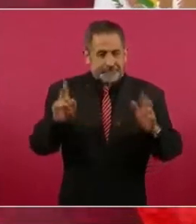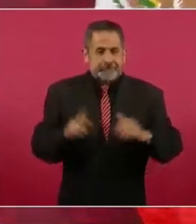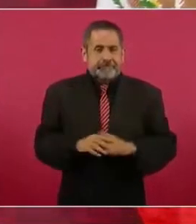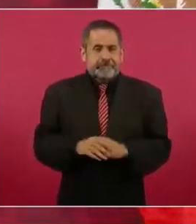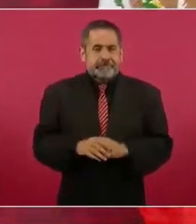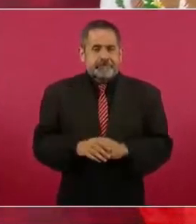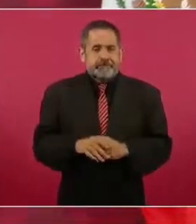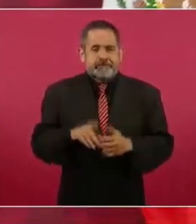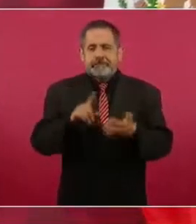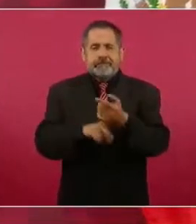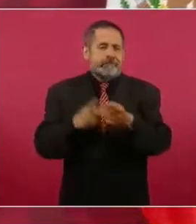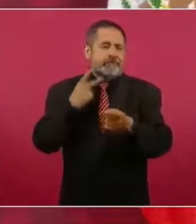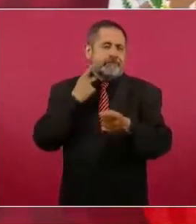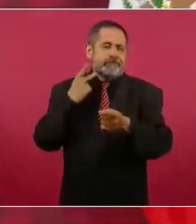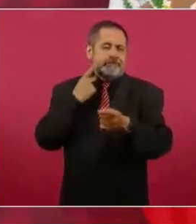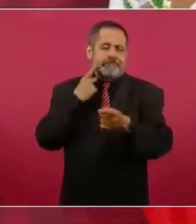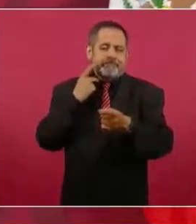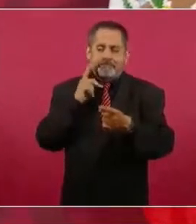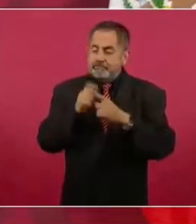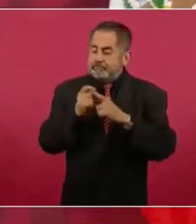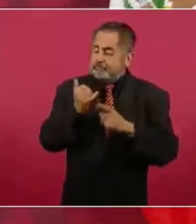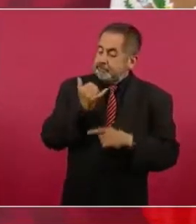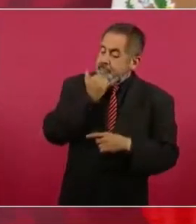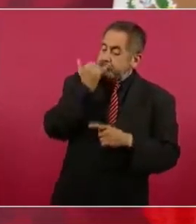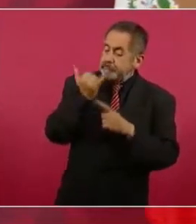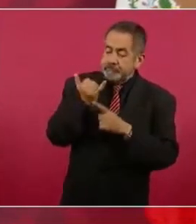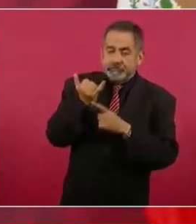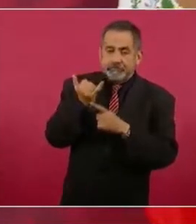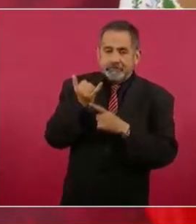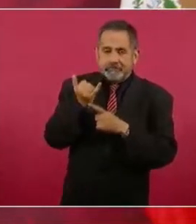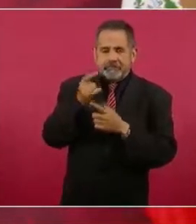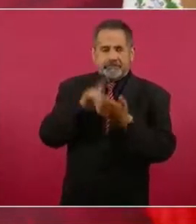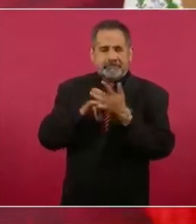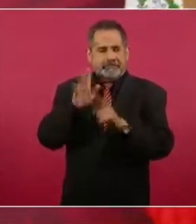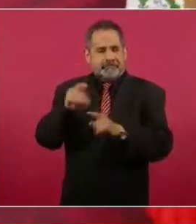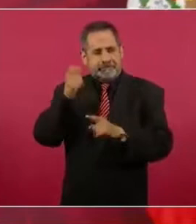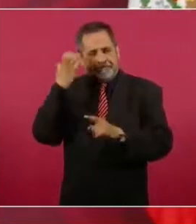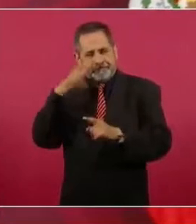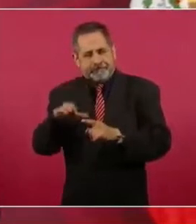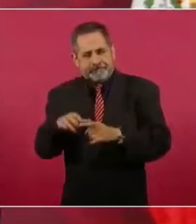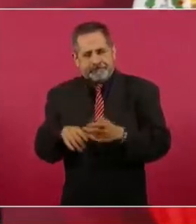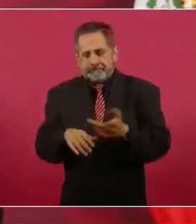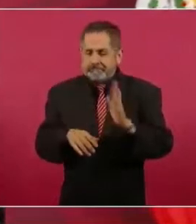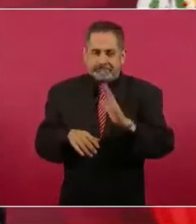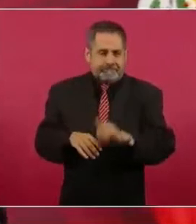en política, los errores son como crímenes.